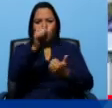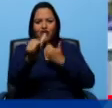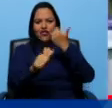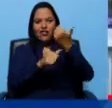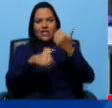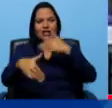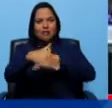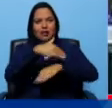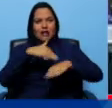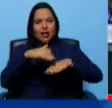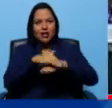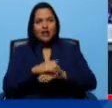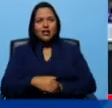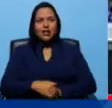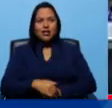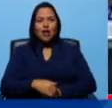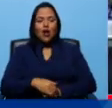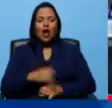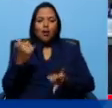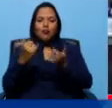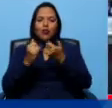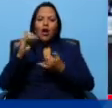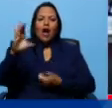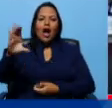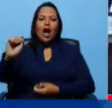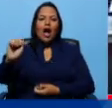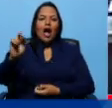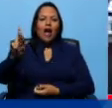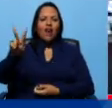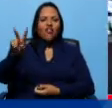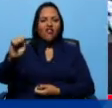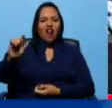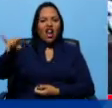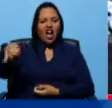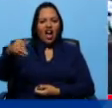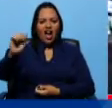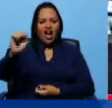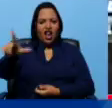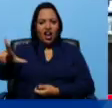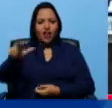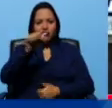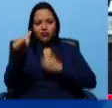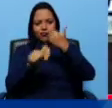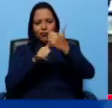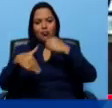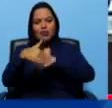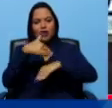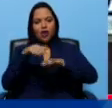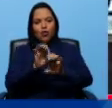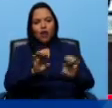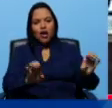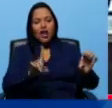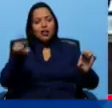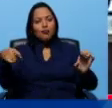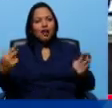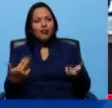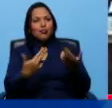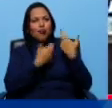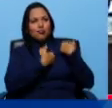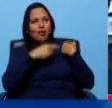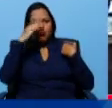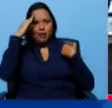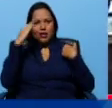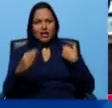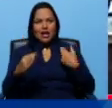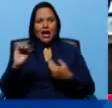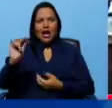viceministro Vicente Carvajal, viceministro de Educación, en representación de las Bricomil, el general Quevedo, la